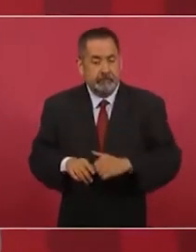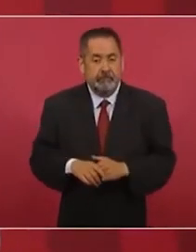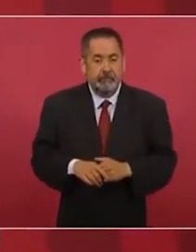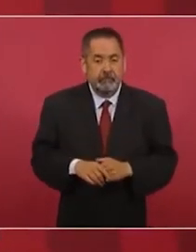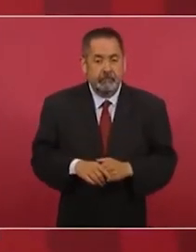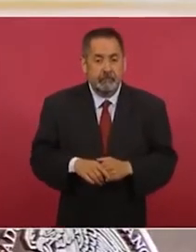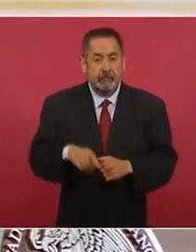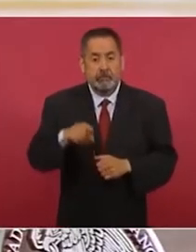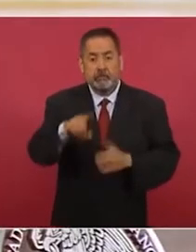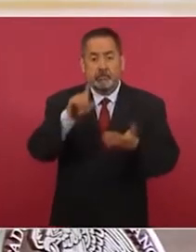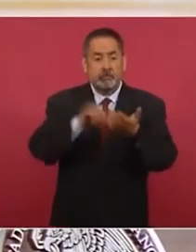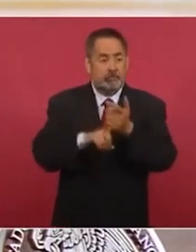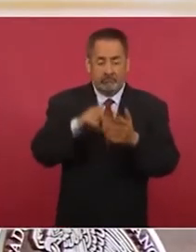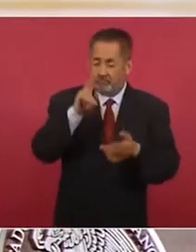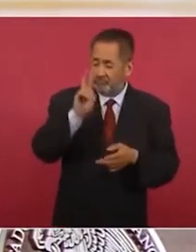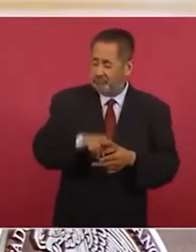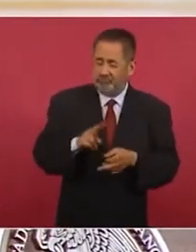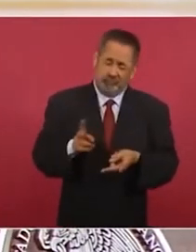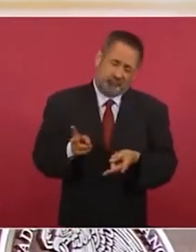ese monumento a la corrupción,